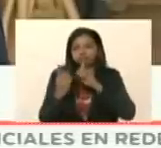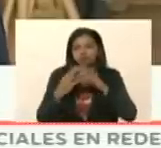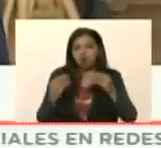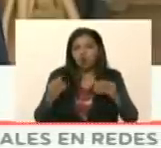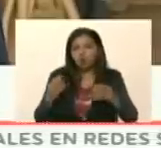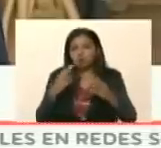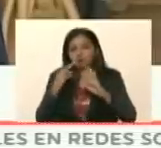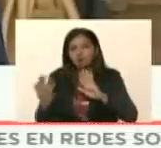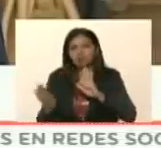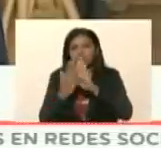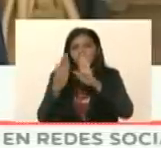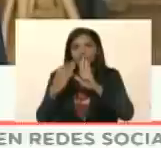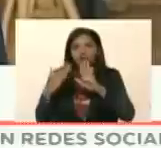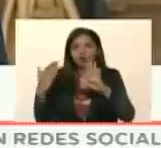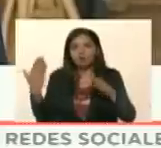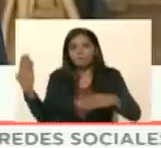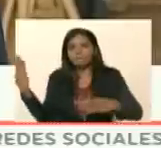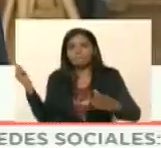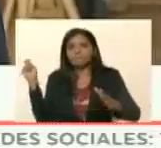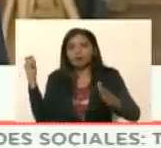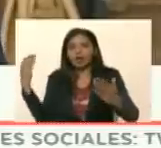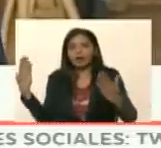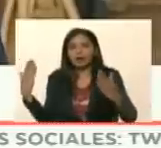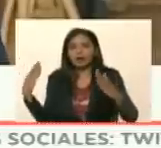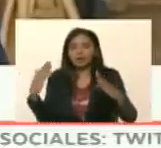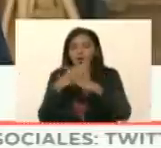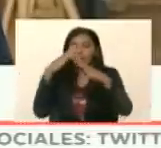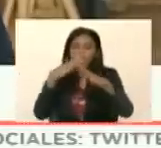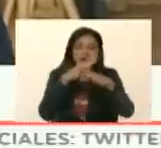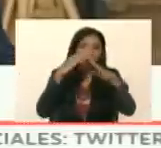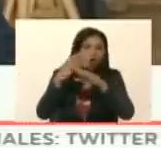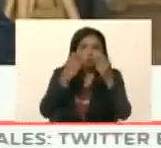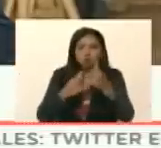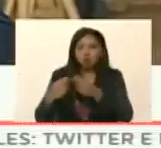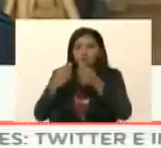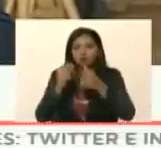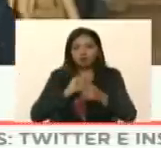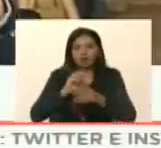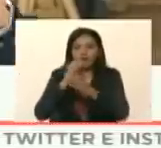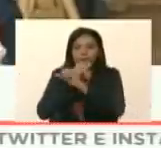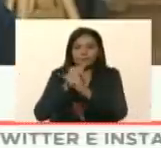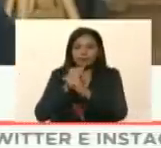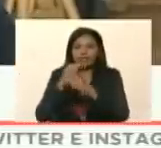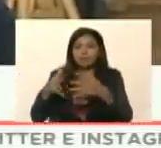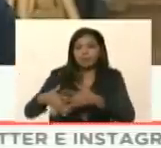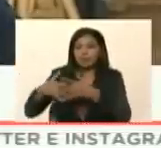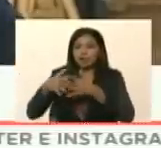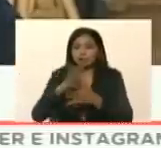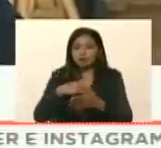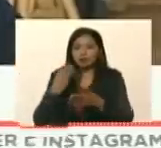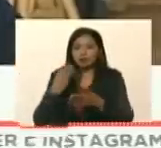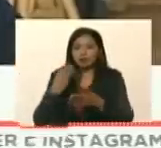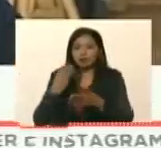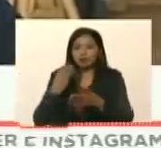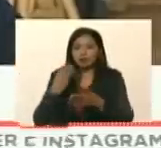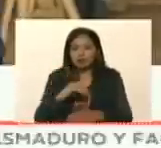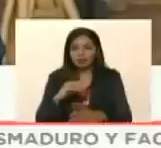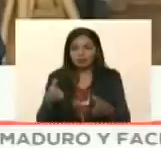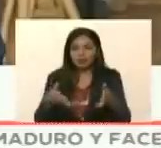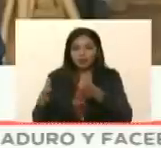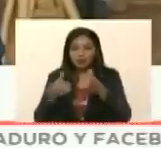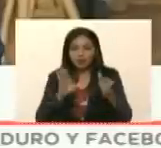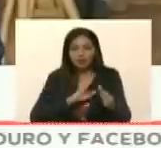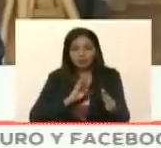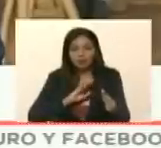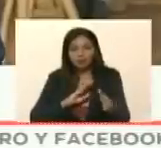Enfrentando agresiones económicas, bloqueos, lo que quieran. Que el imperialismo haga lo que quiera. Nosotros. Camino de la